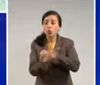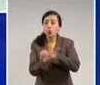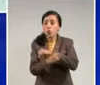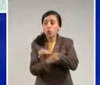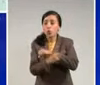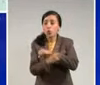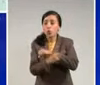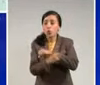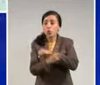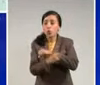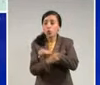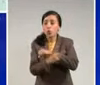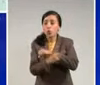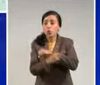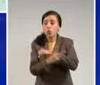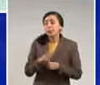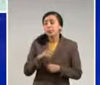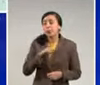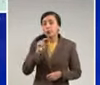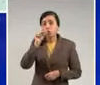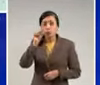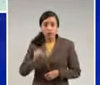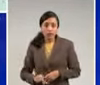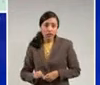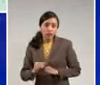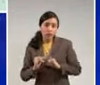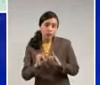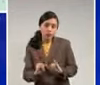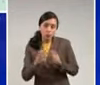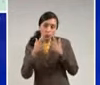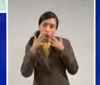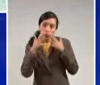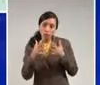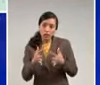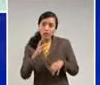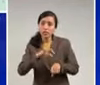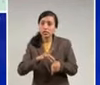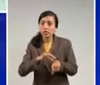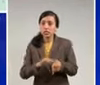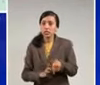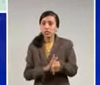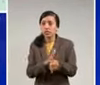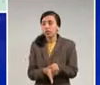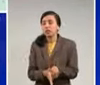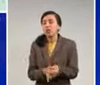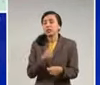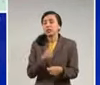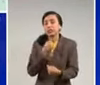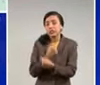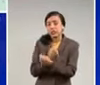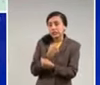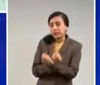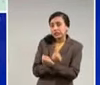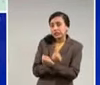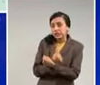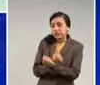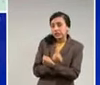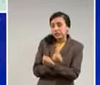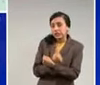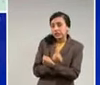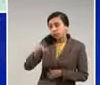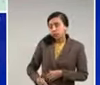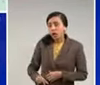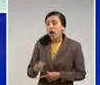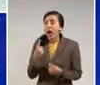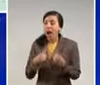tenido un reporte importante o que tienen riesgo importante, pues en unos